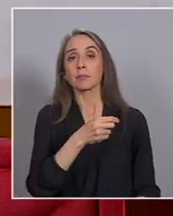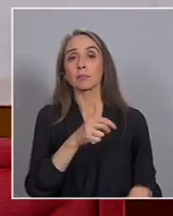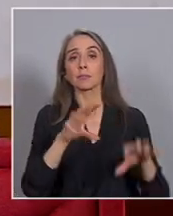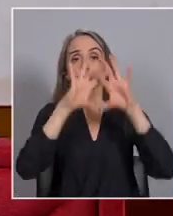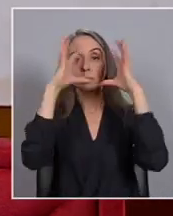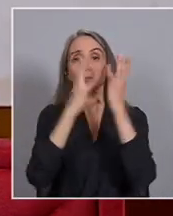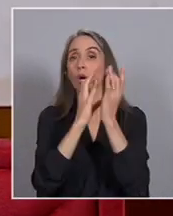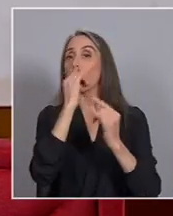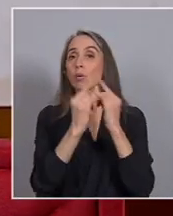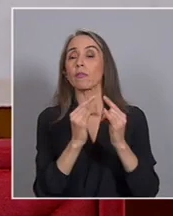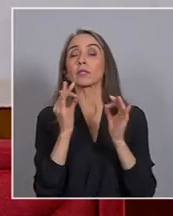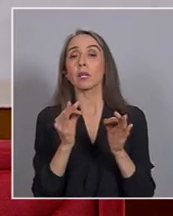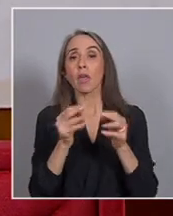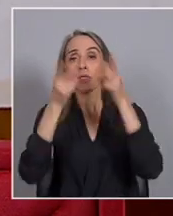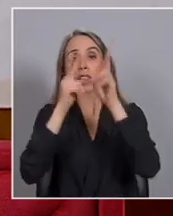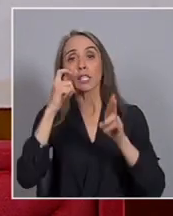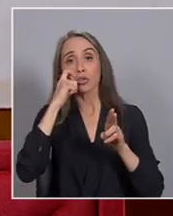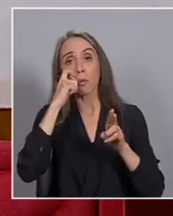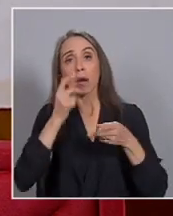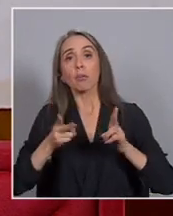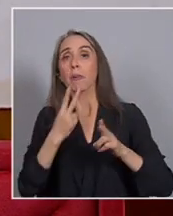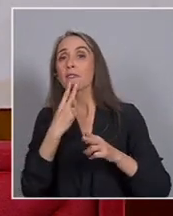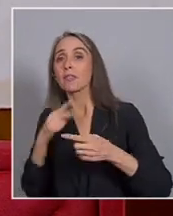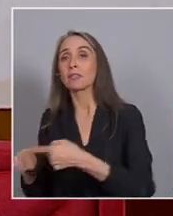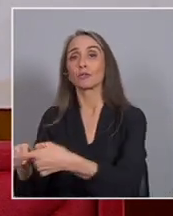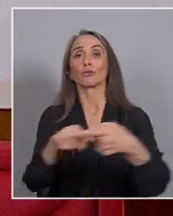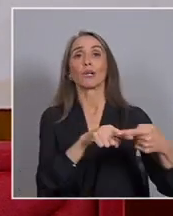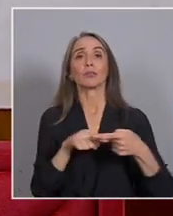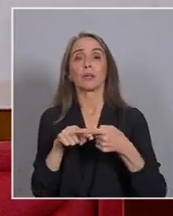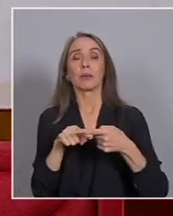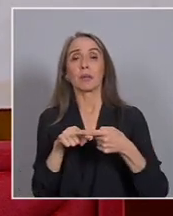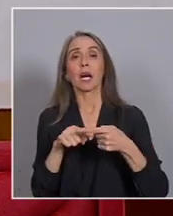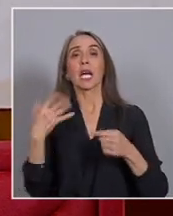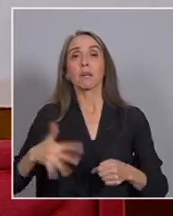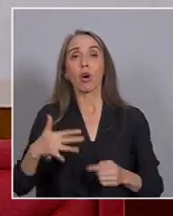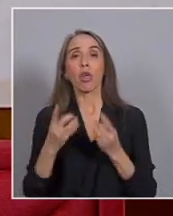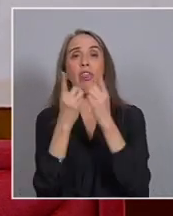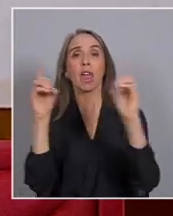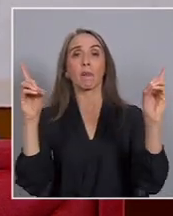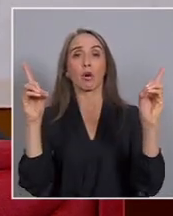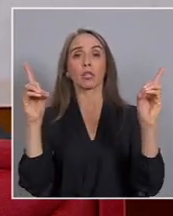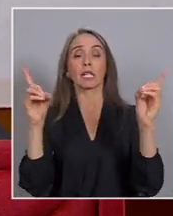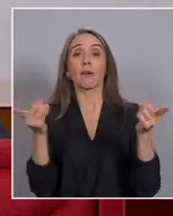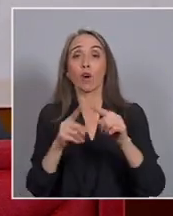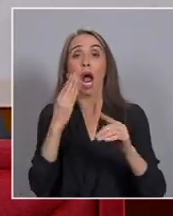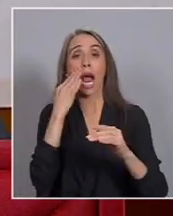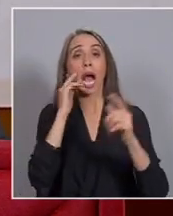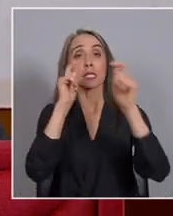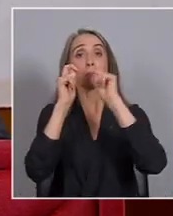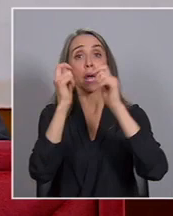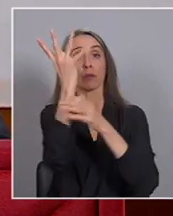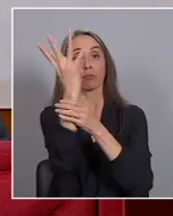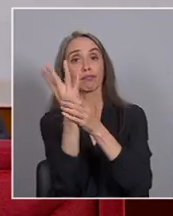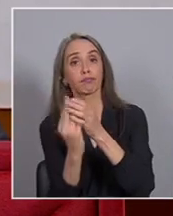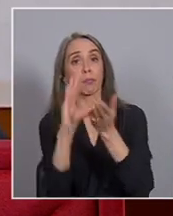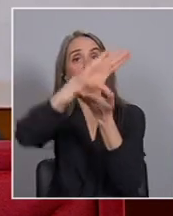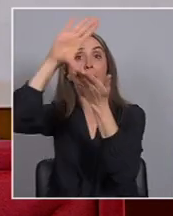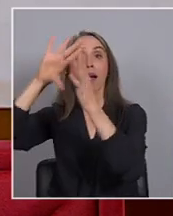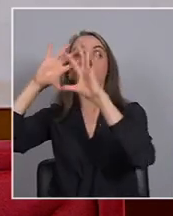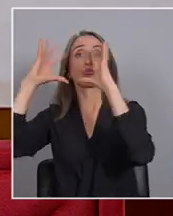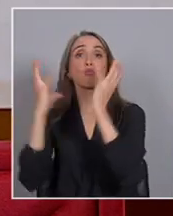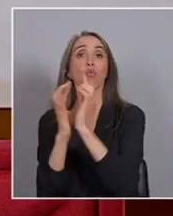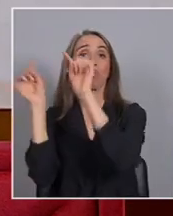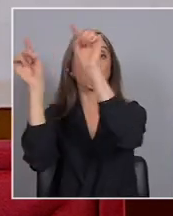y civilizatorio de los derechos humanos y la importancia de la democracia que ha vuelto a estar amenazada en el mundo